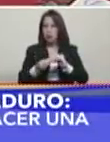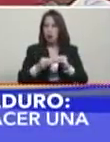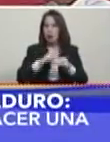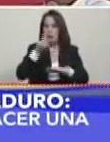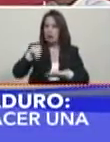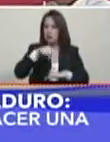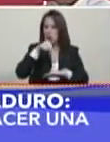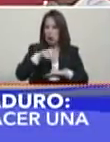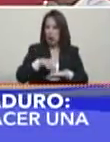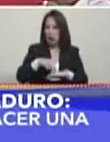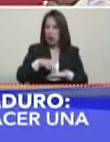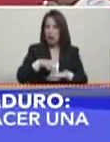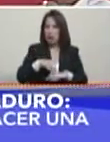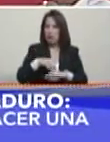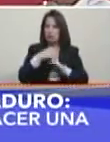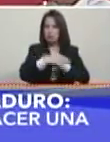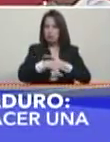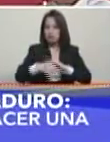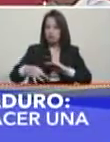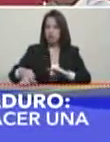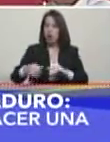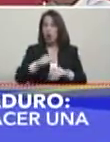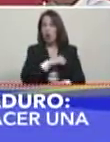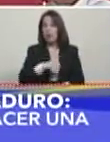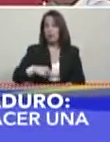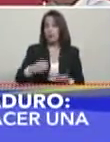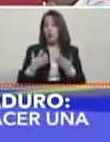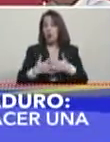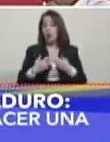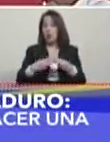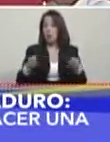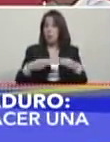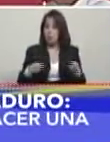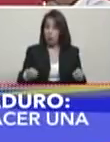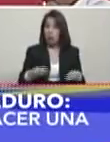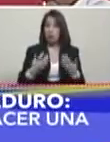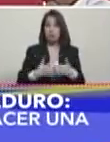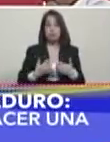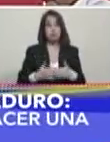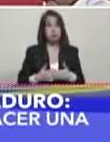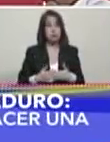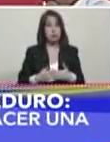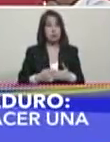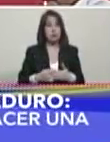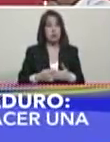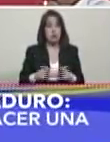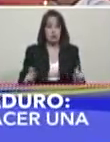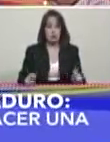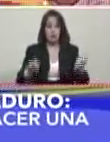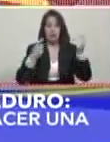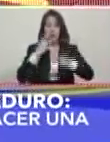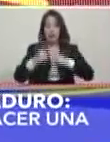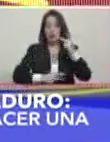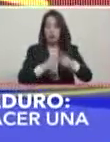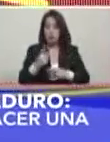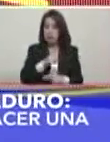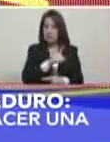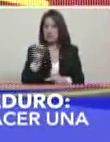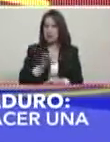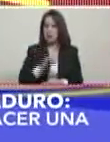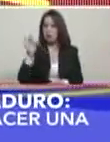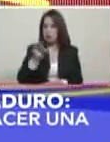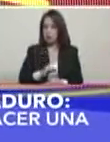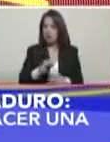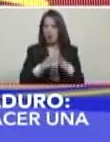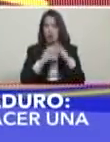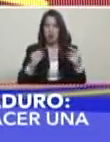regional, local, público y privado, recuperar productivamente y llevar al 100% todo el